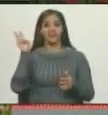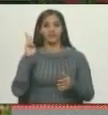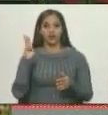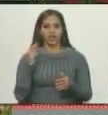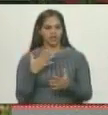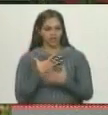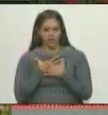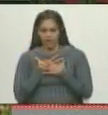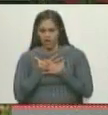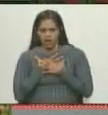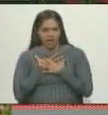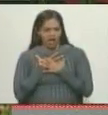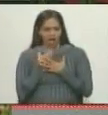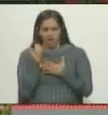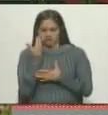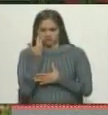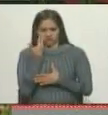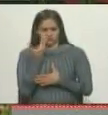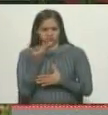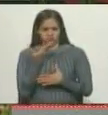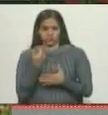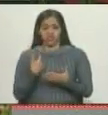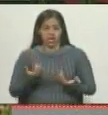indignado y ha reaccionado